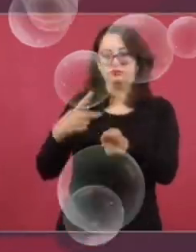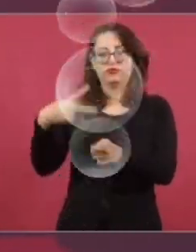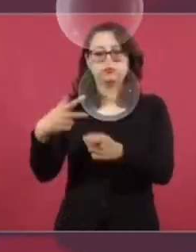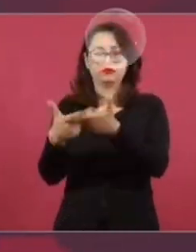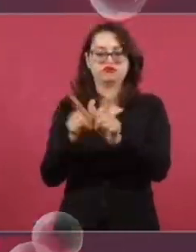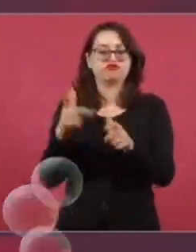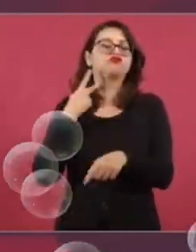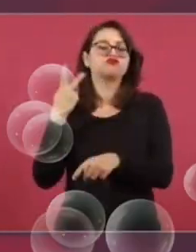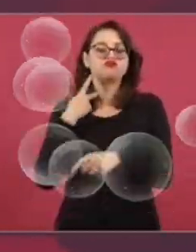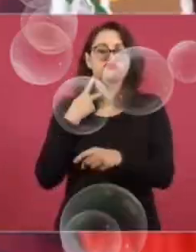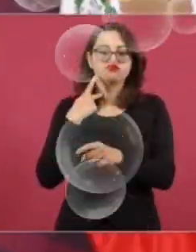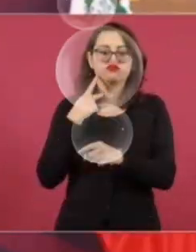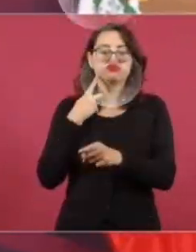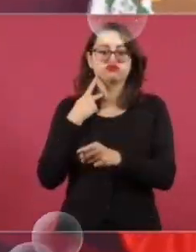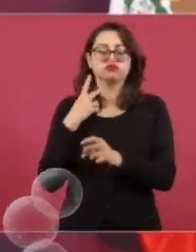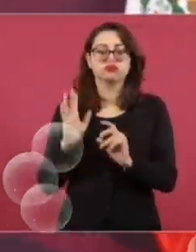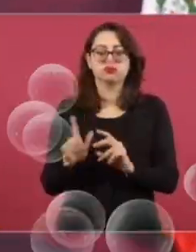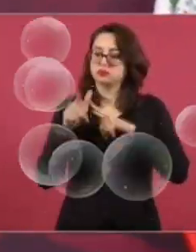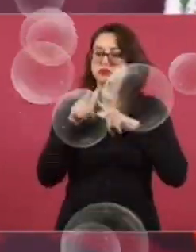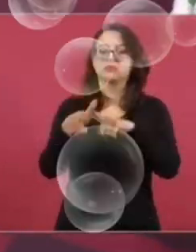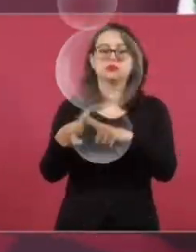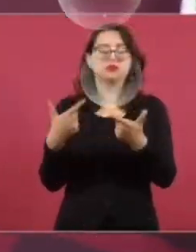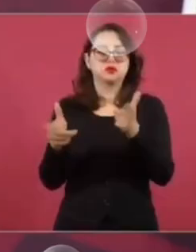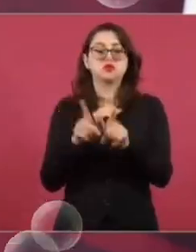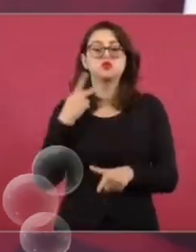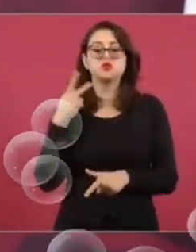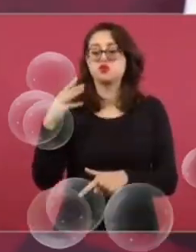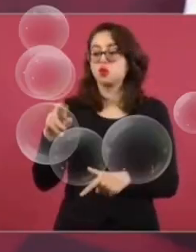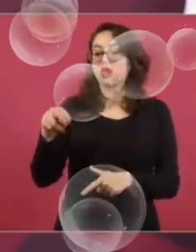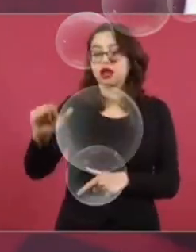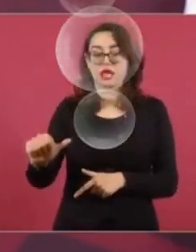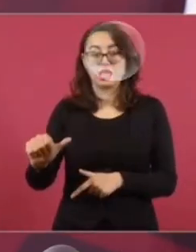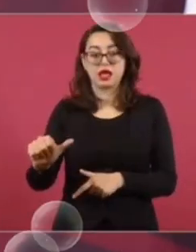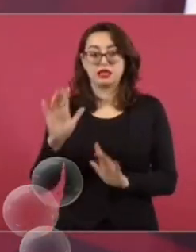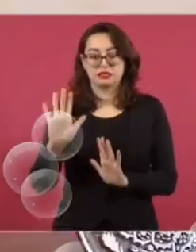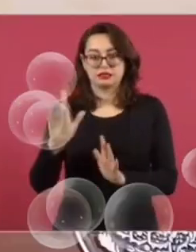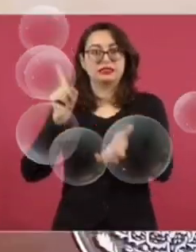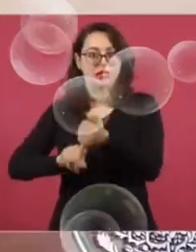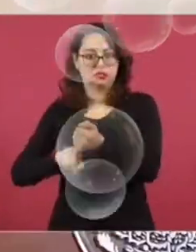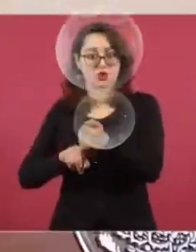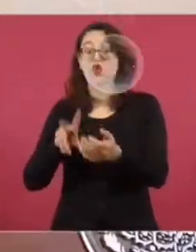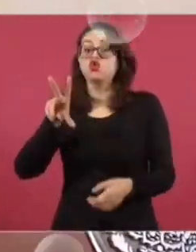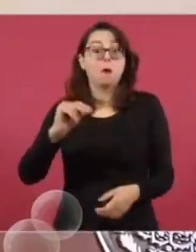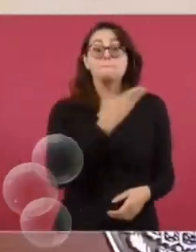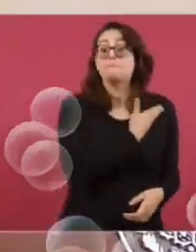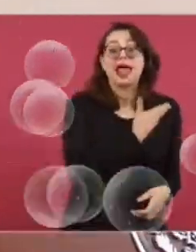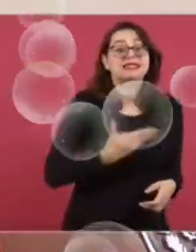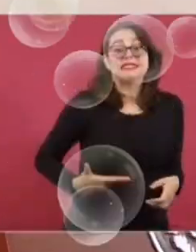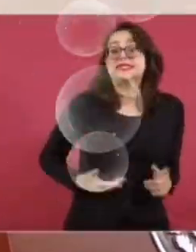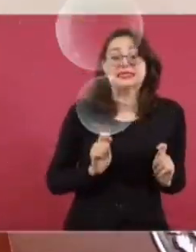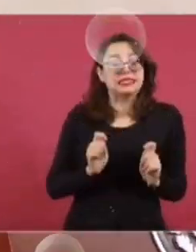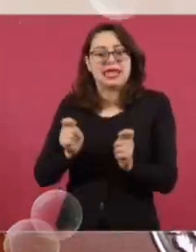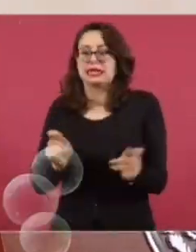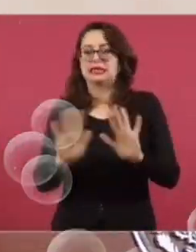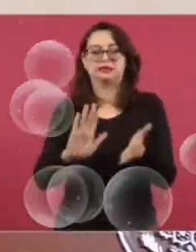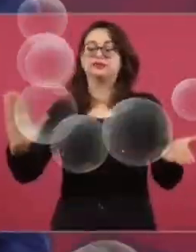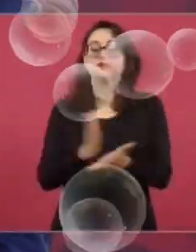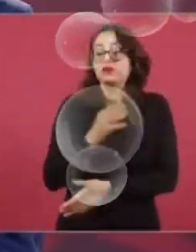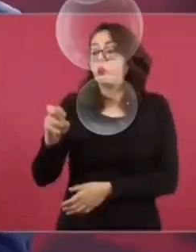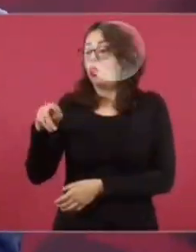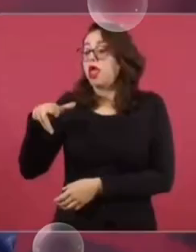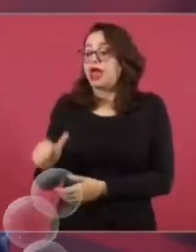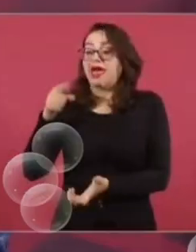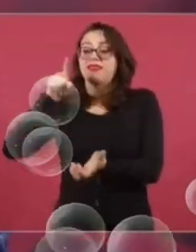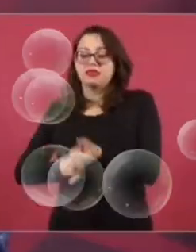entregar el bastón no la banda presidencial Este voy a entregar el bastón de mando para